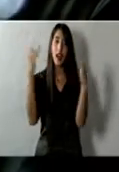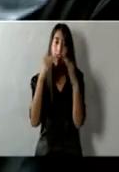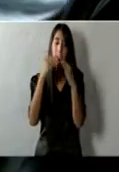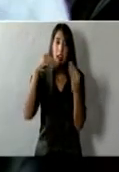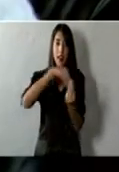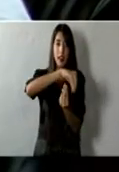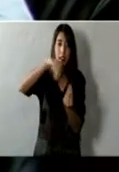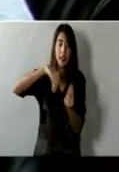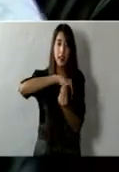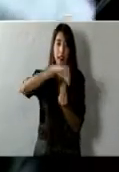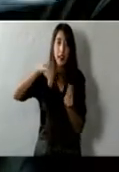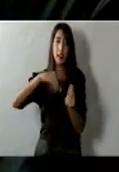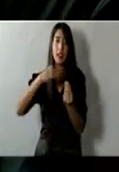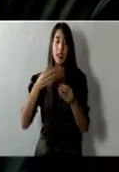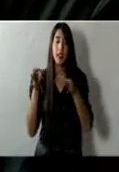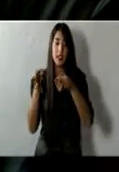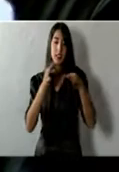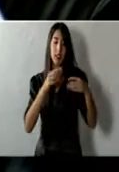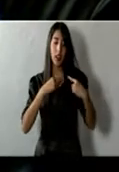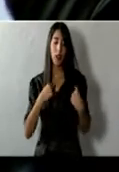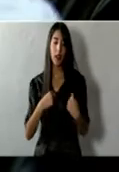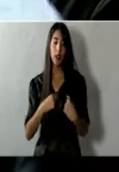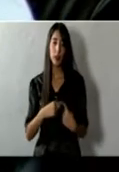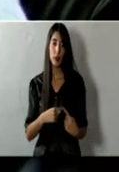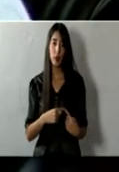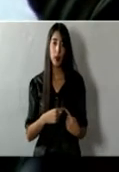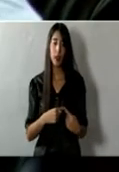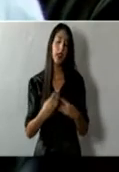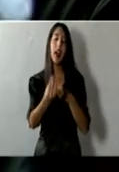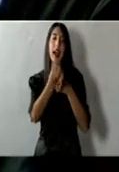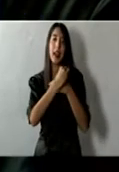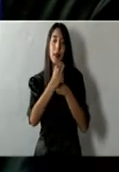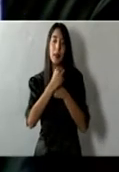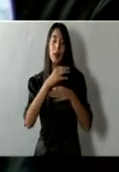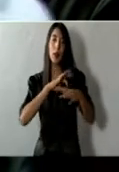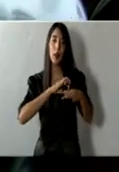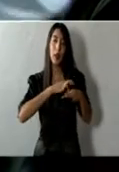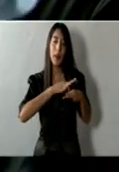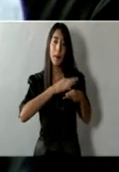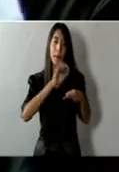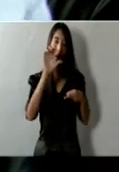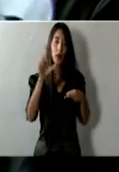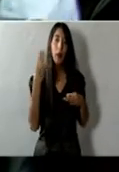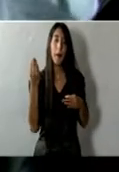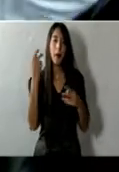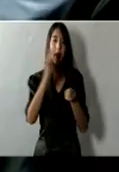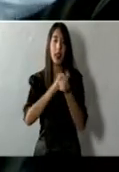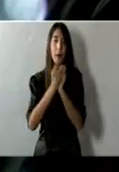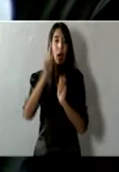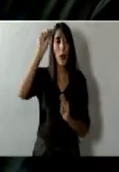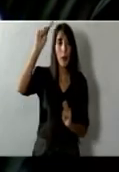hasta nuestros corazones, pueda servirnos, Padre, de alimento para estimular, Señor, y cambiar,